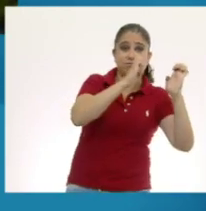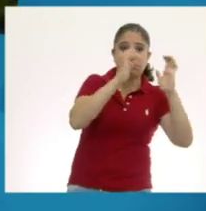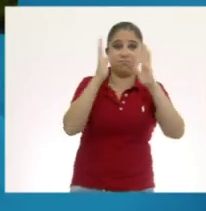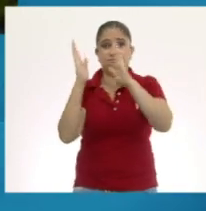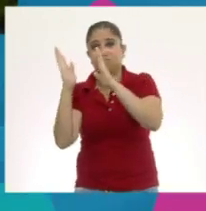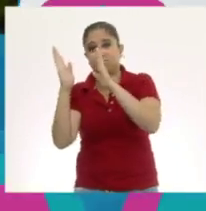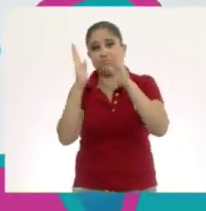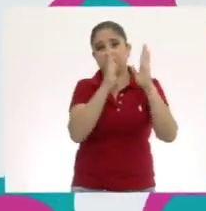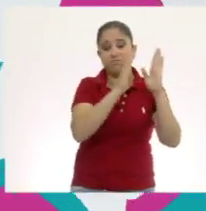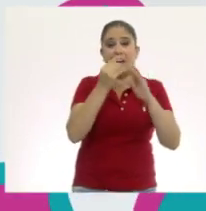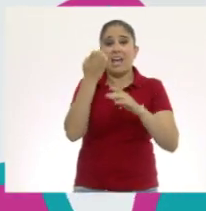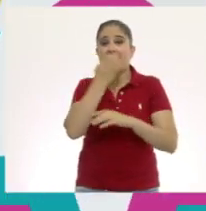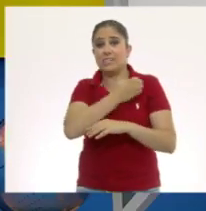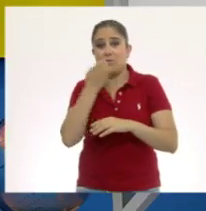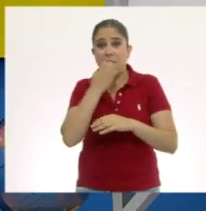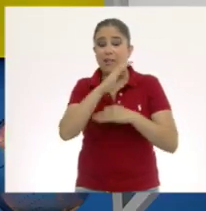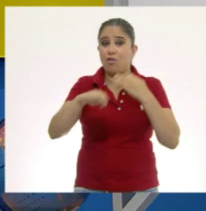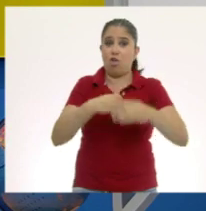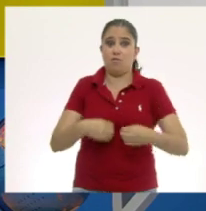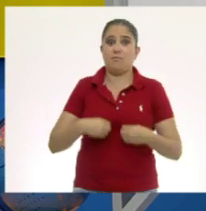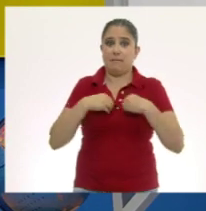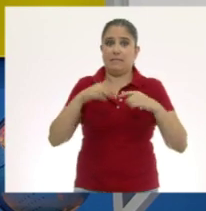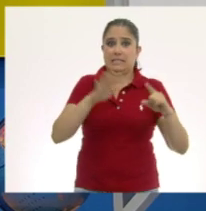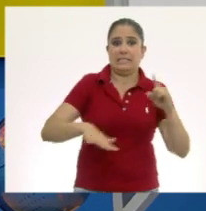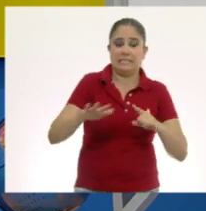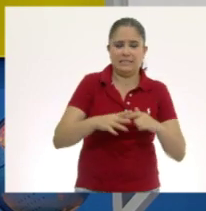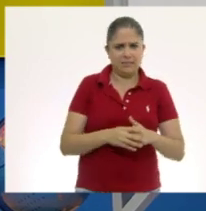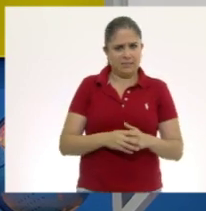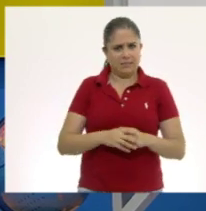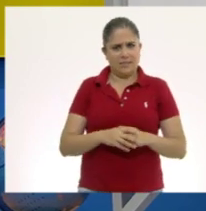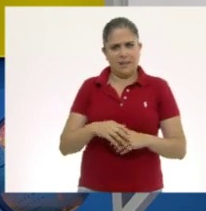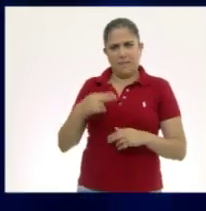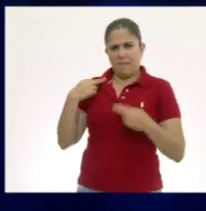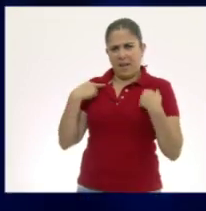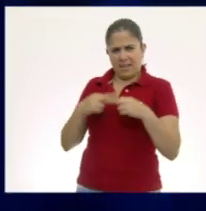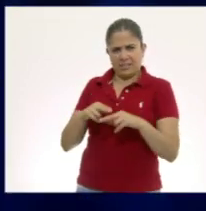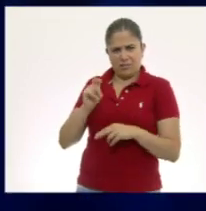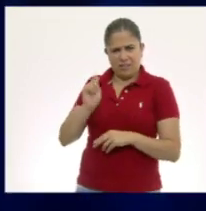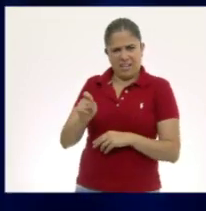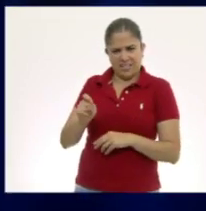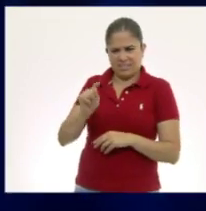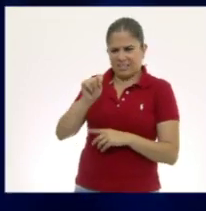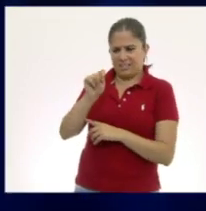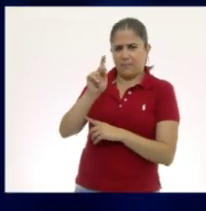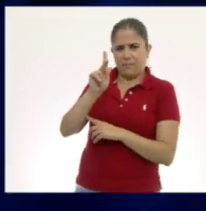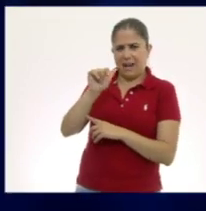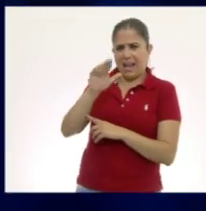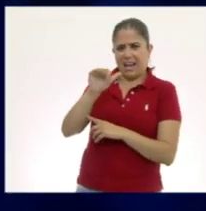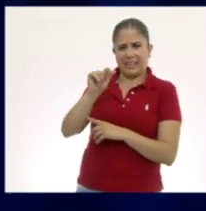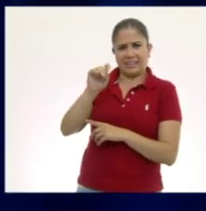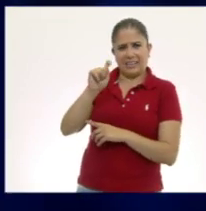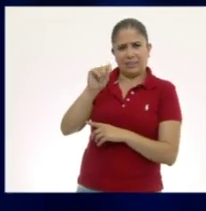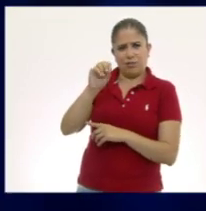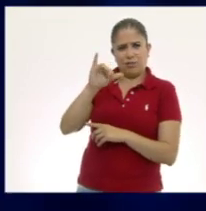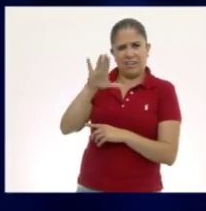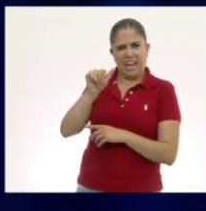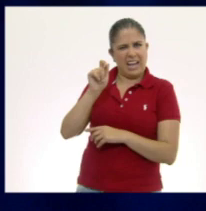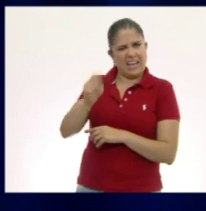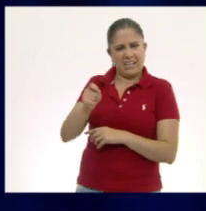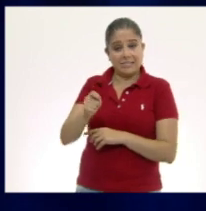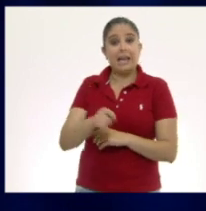sobre las ciudades que habitamos. Maestro, entonces, ¿qué es una placa tectónica? Una placa tectónica